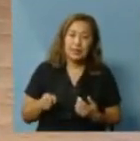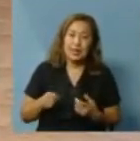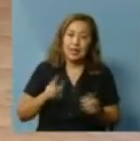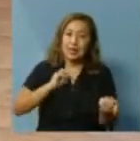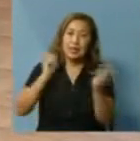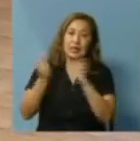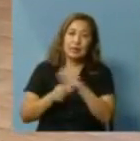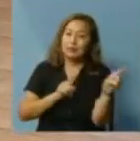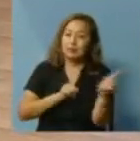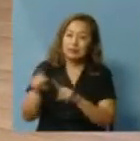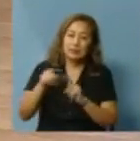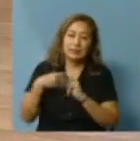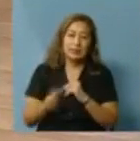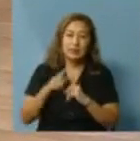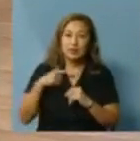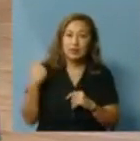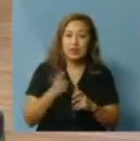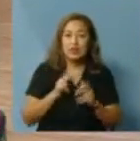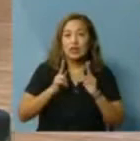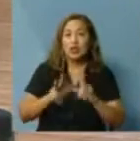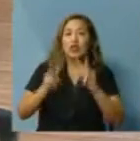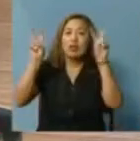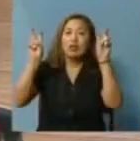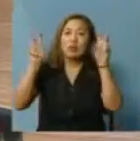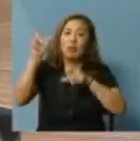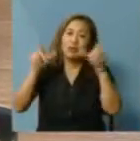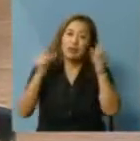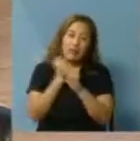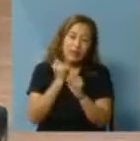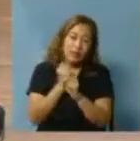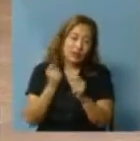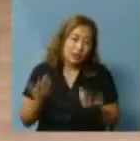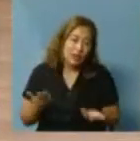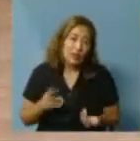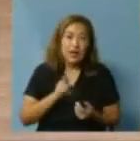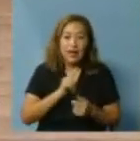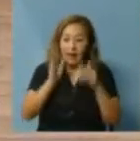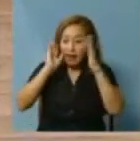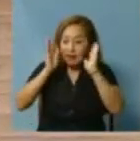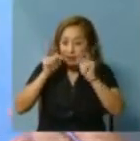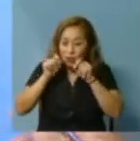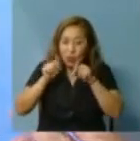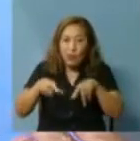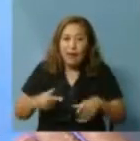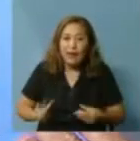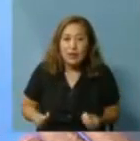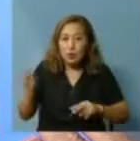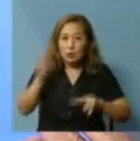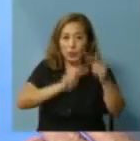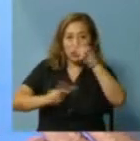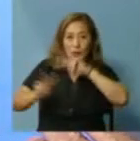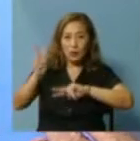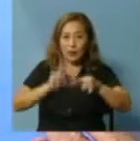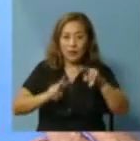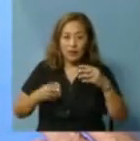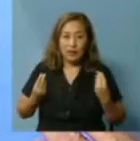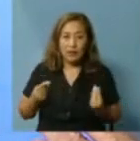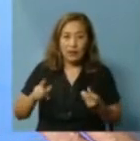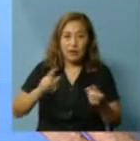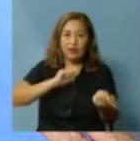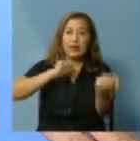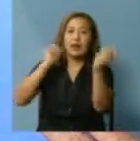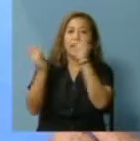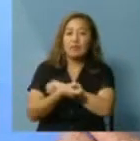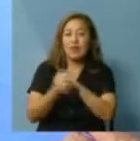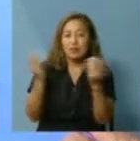variable más rápida como lo dicen todo es el tema de los trabajadores bueno nosotros atentos a esto hemos buscado cambiar